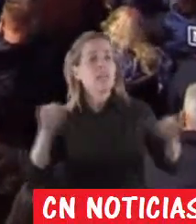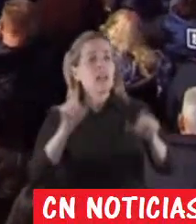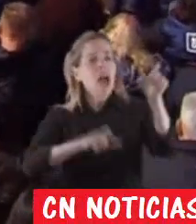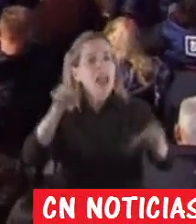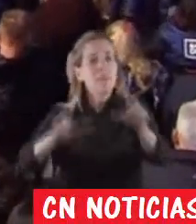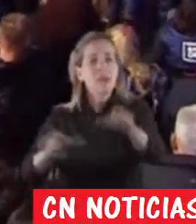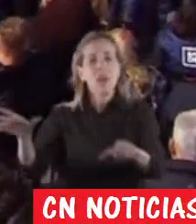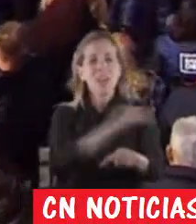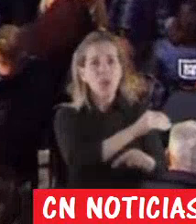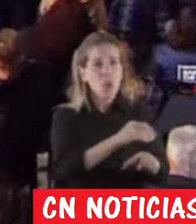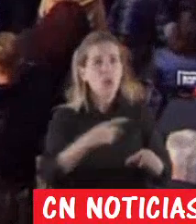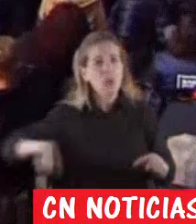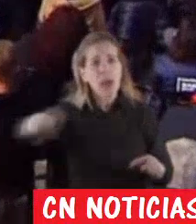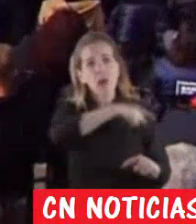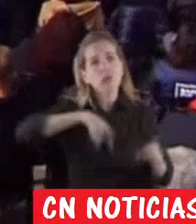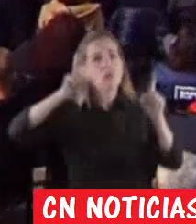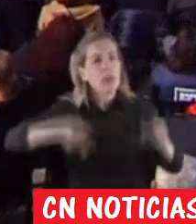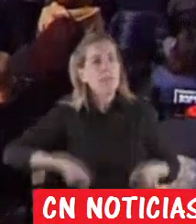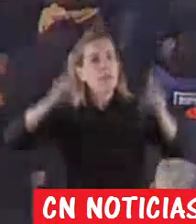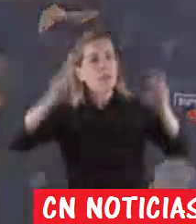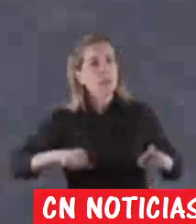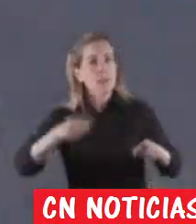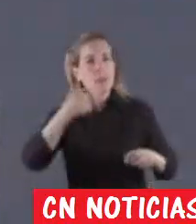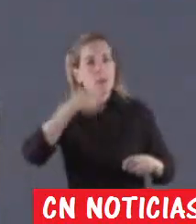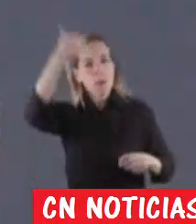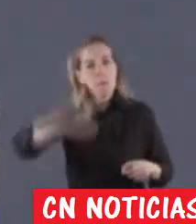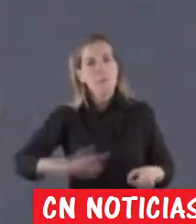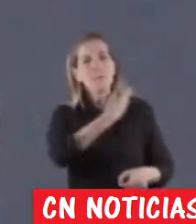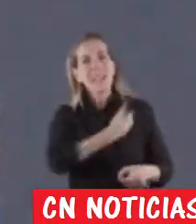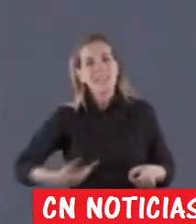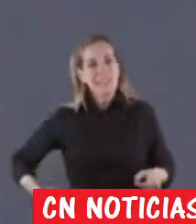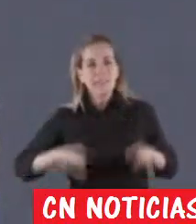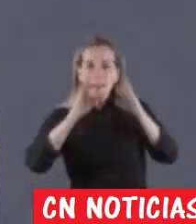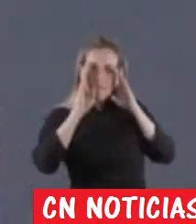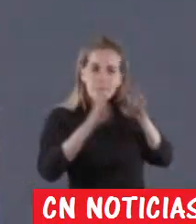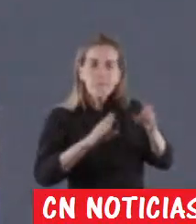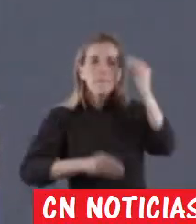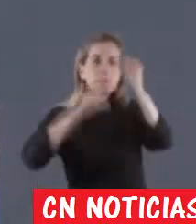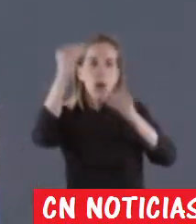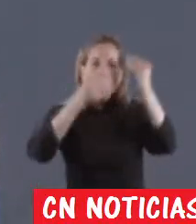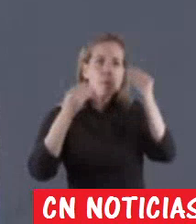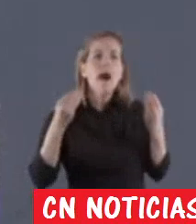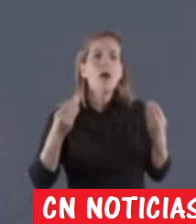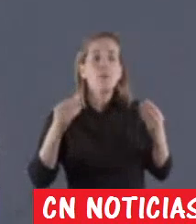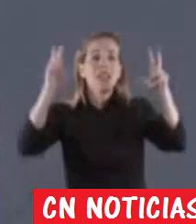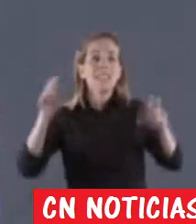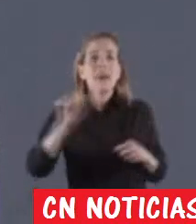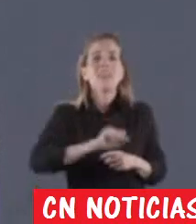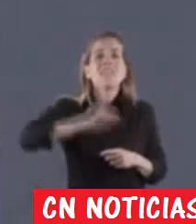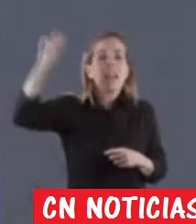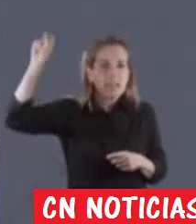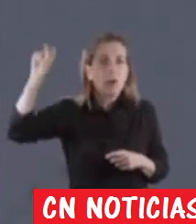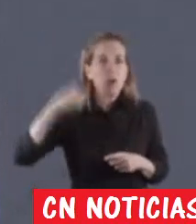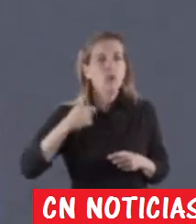es uno de los problemas que más preocupa al presidente de la República. El presidente de la República quiere que los salarios